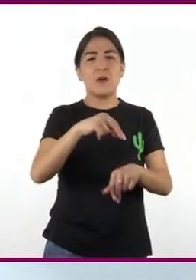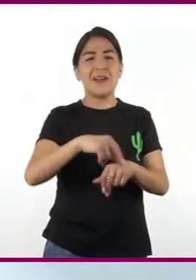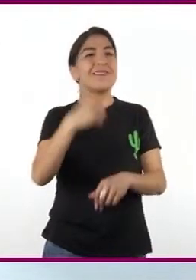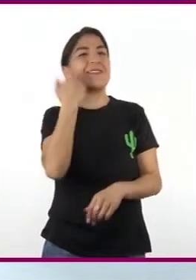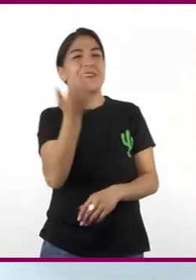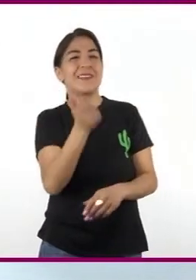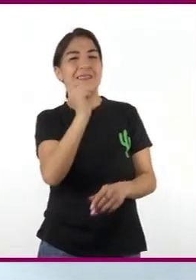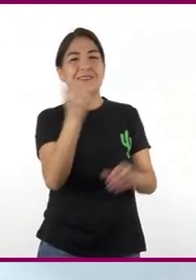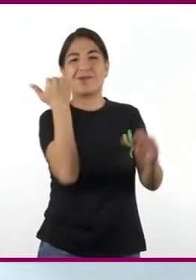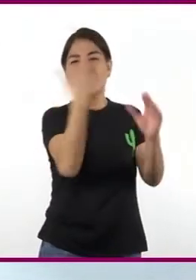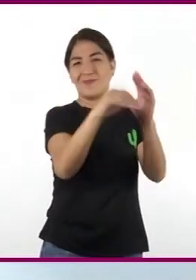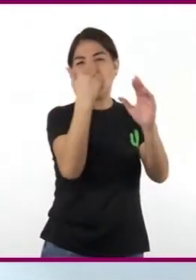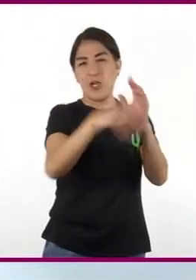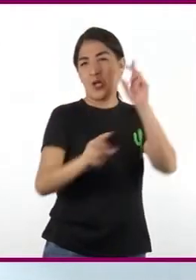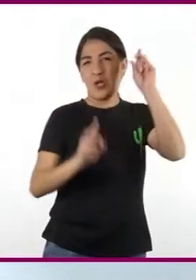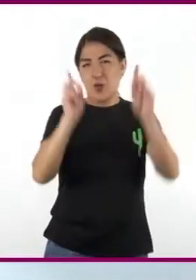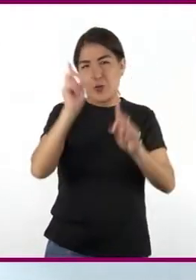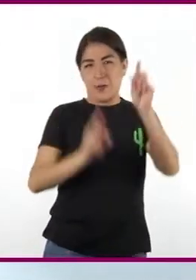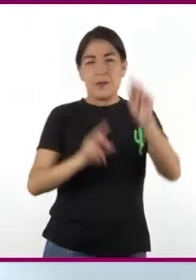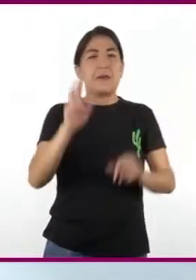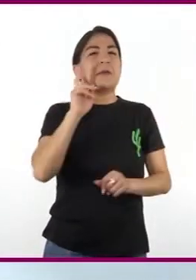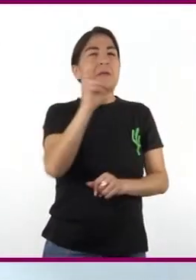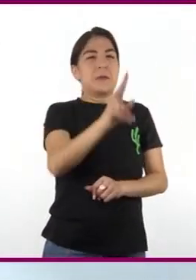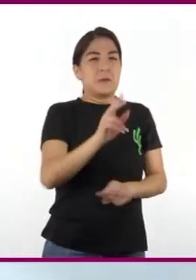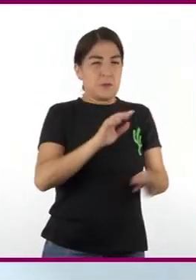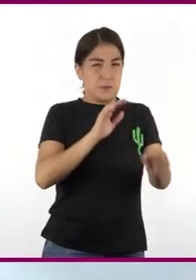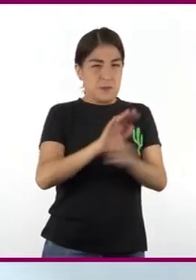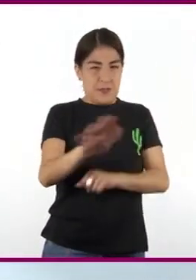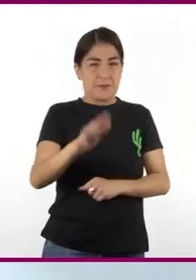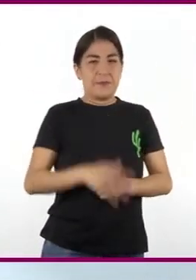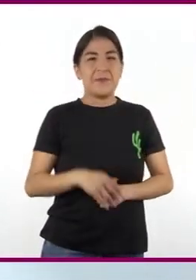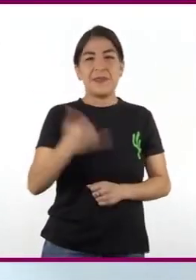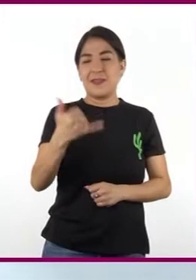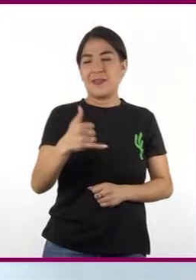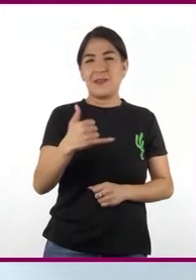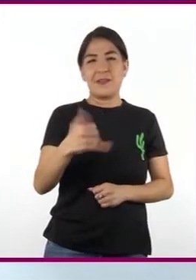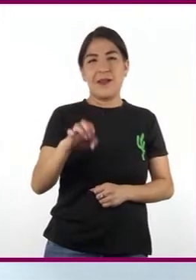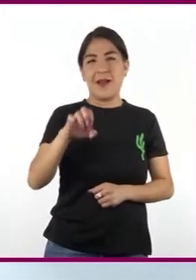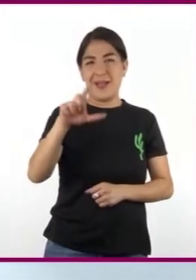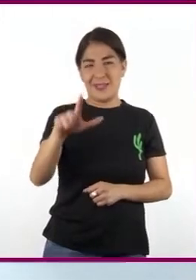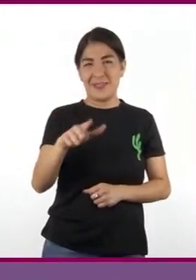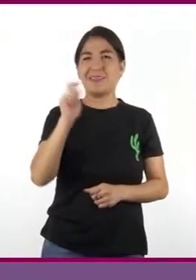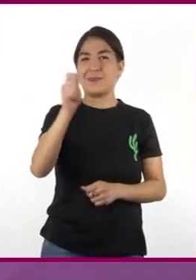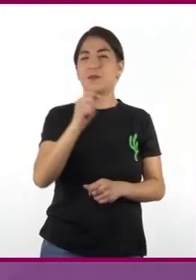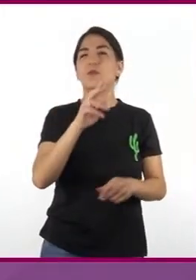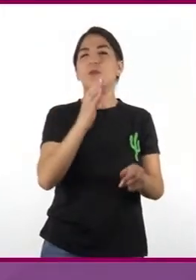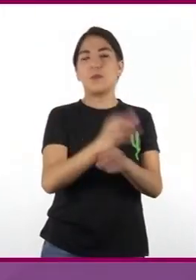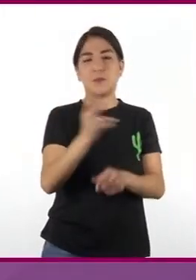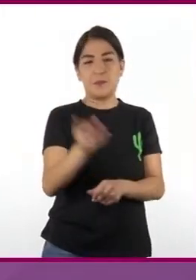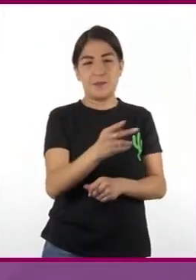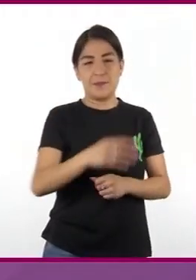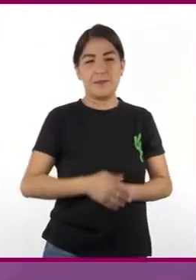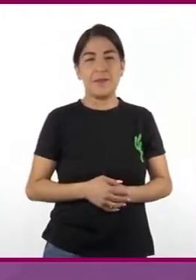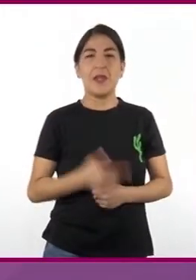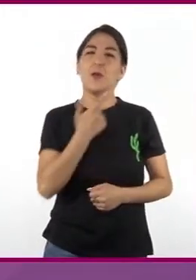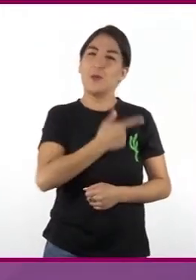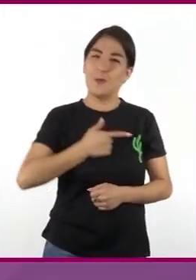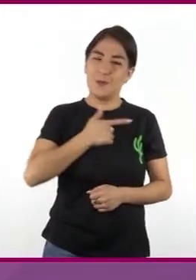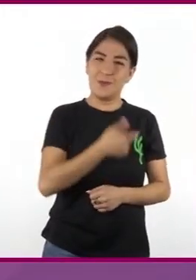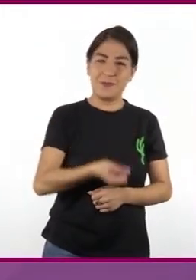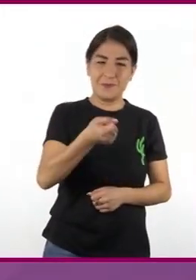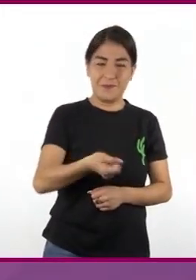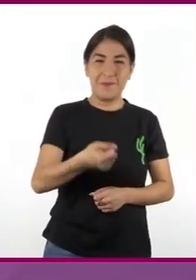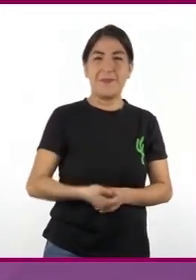enviar algunas de sus dudas. Escuchemos, por favor, a Yael y muchas gracias por participar. Un gusto saludarles.